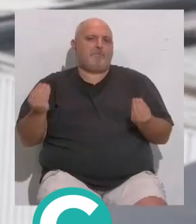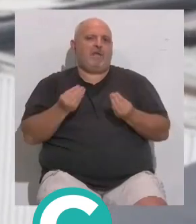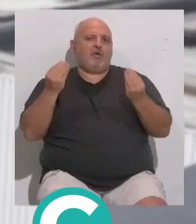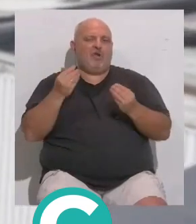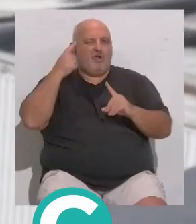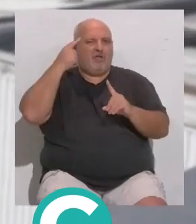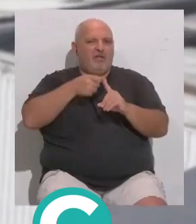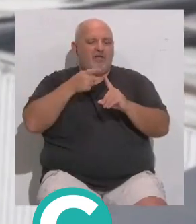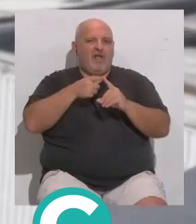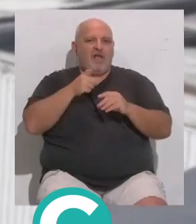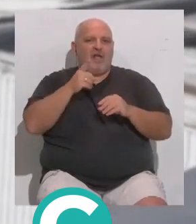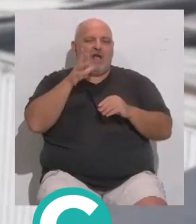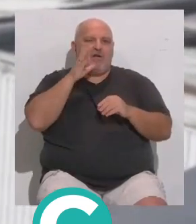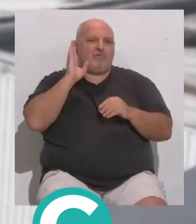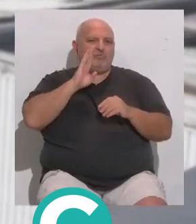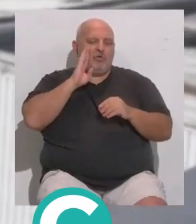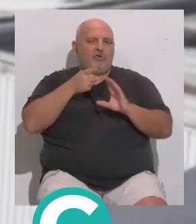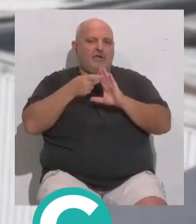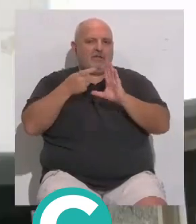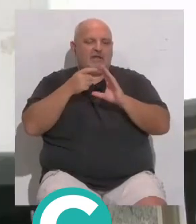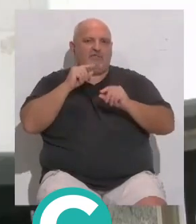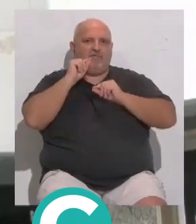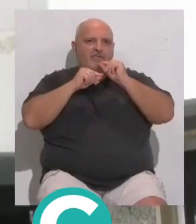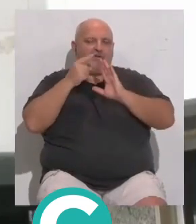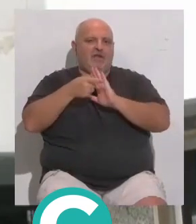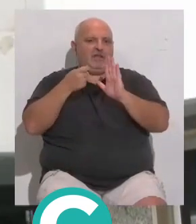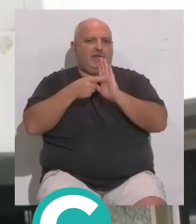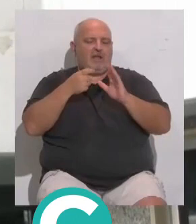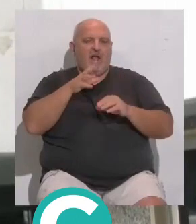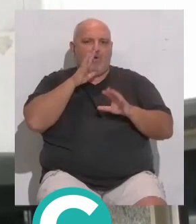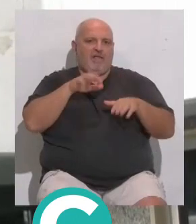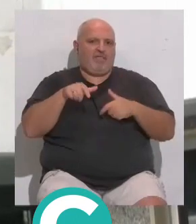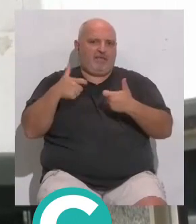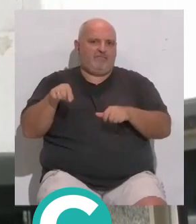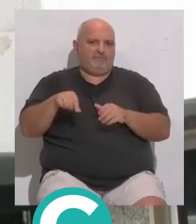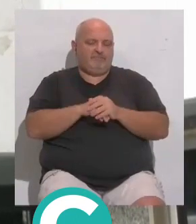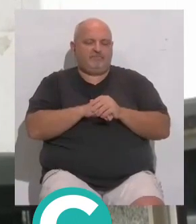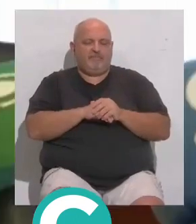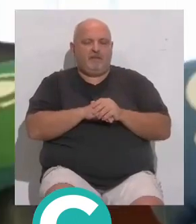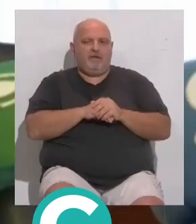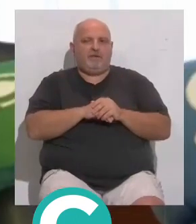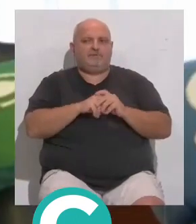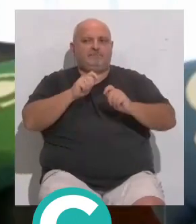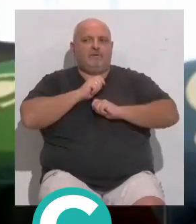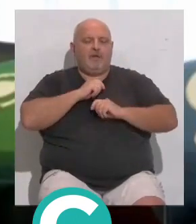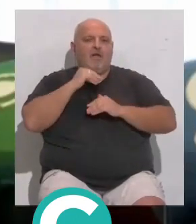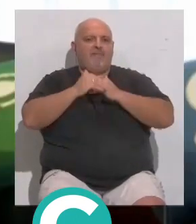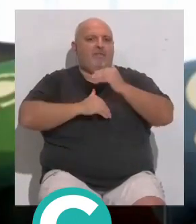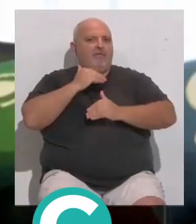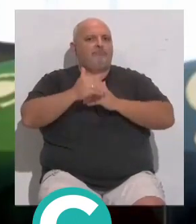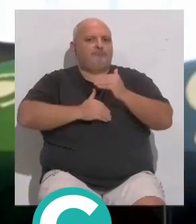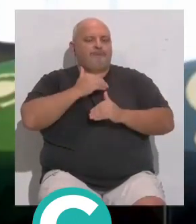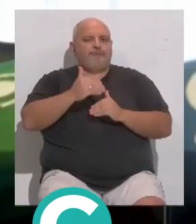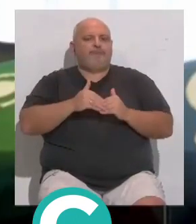los objetivos de vertido cero, eficiencia y sostenibilidad establecidos por Aguas de Cádiz. Nos da la posibilidad de avanzar, seguir